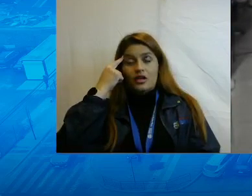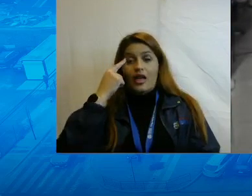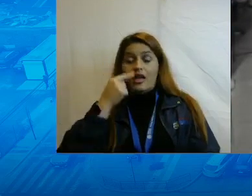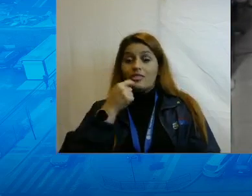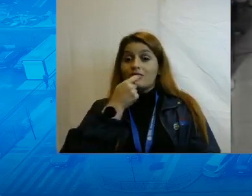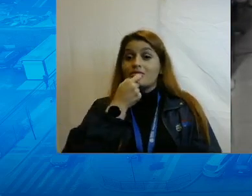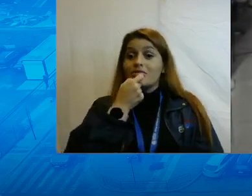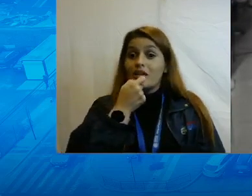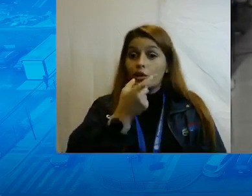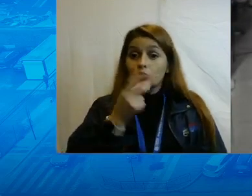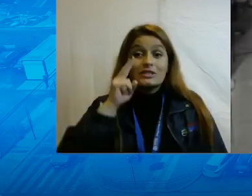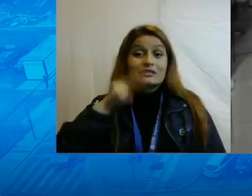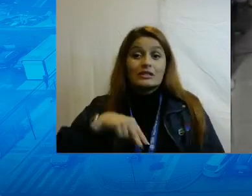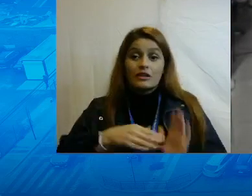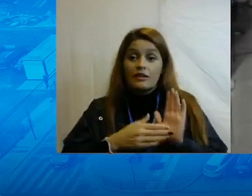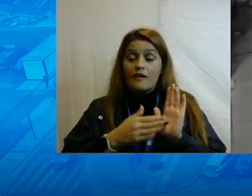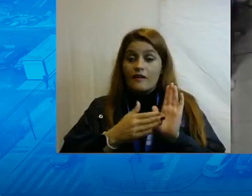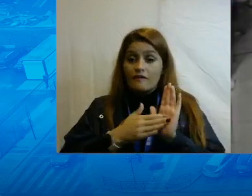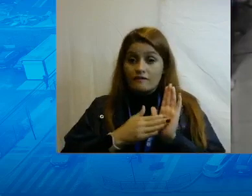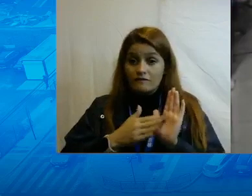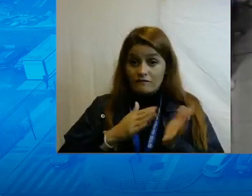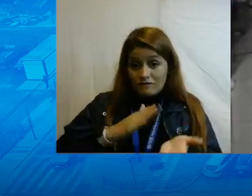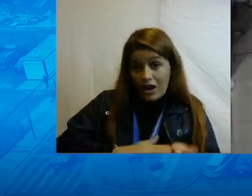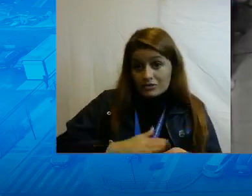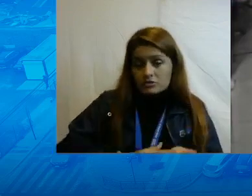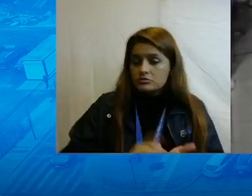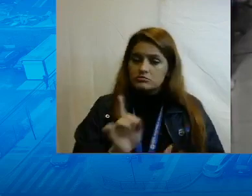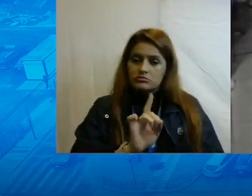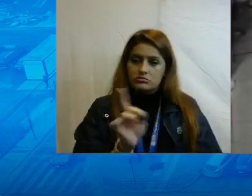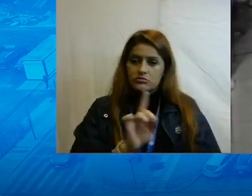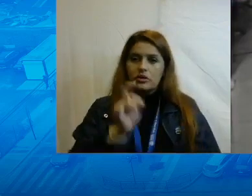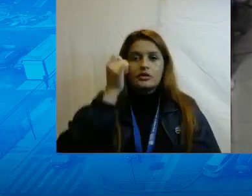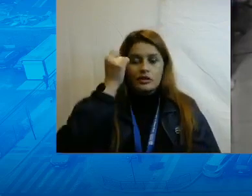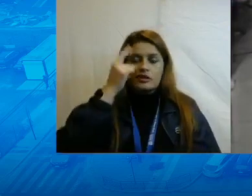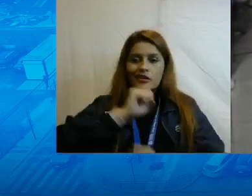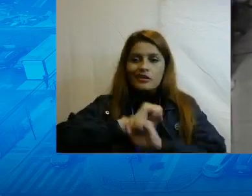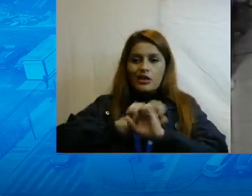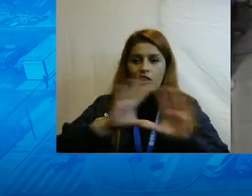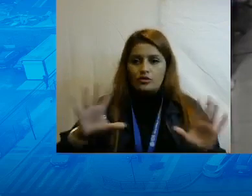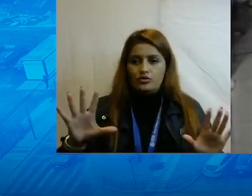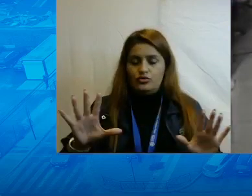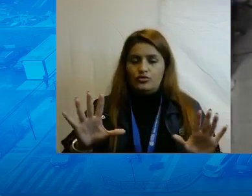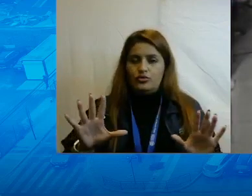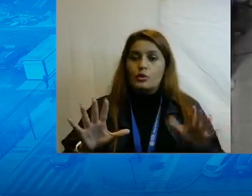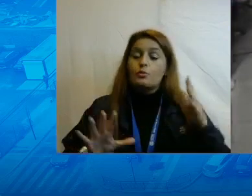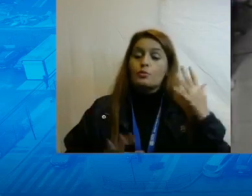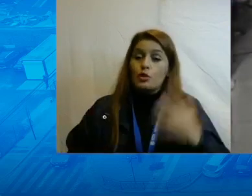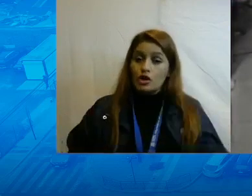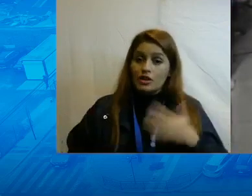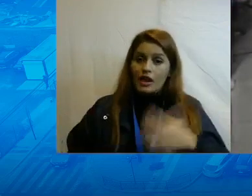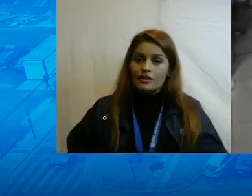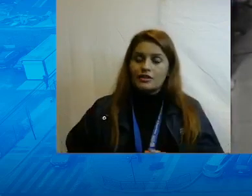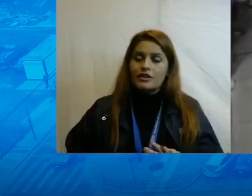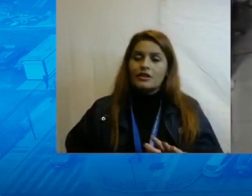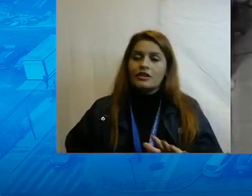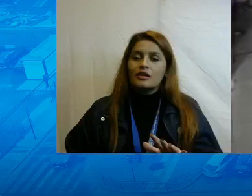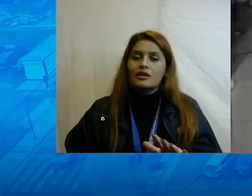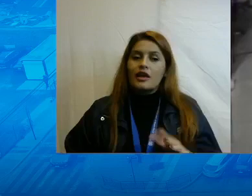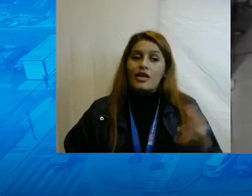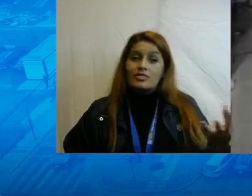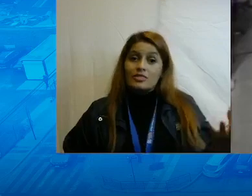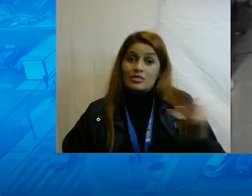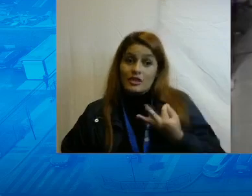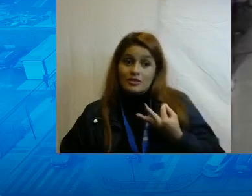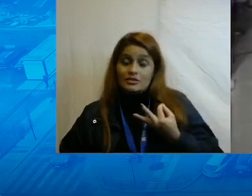sin fundamento, así que para también dejarlo en claro que es importante canalizar los requerimientos que